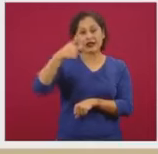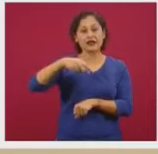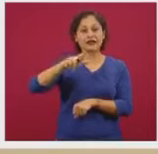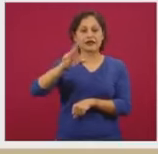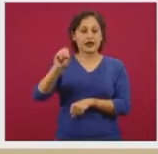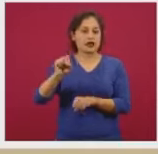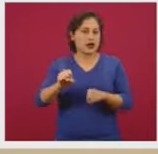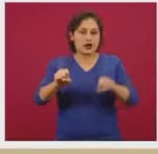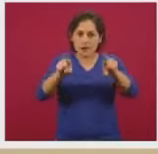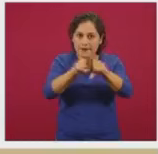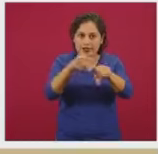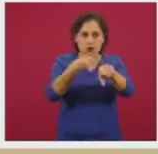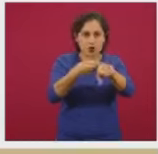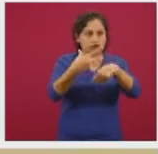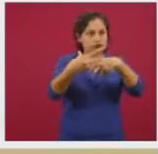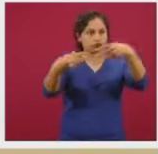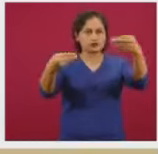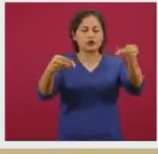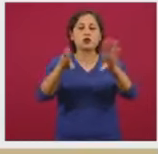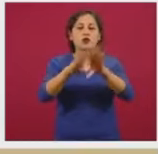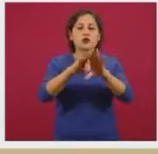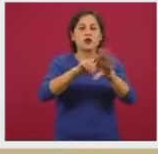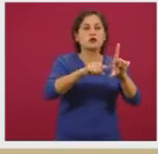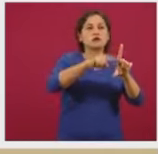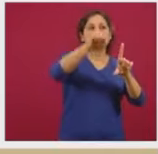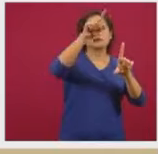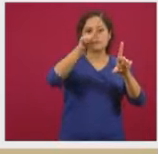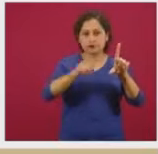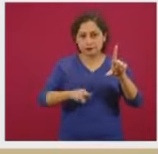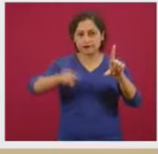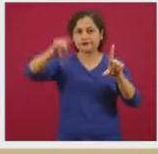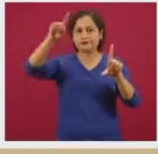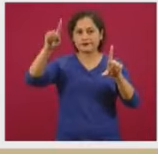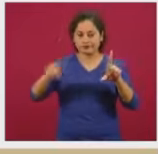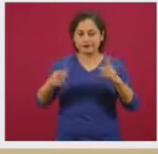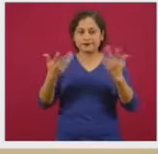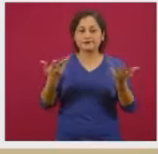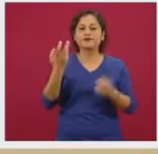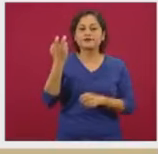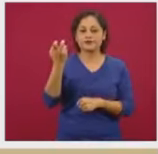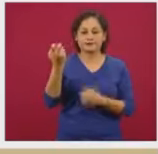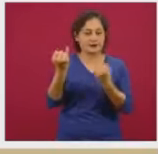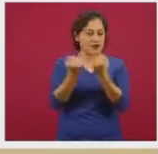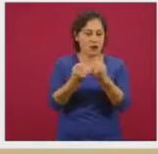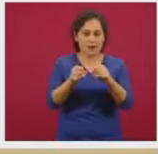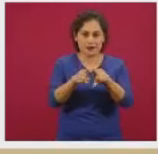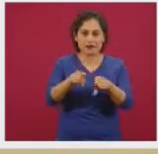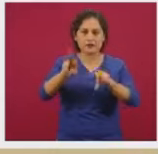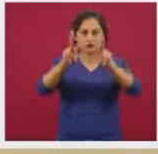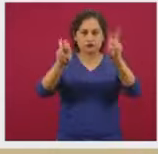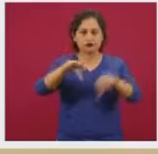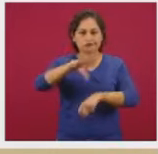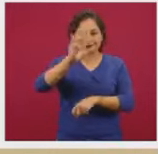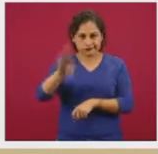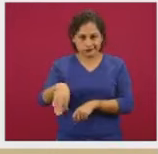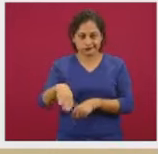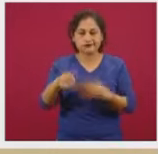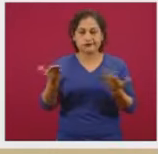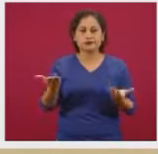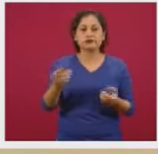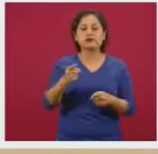esta forma bimodal que también se observa en el exceso de mortalidad, llegando a un punto máximo